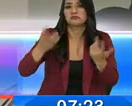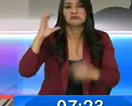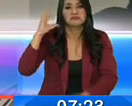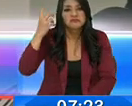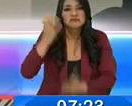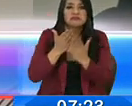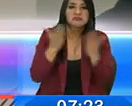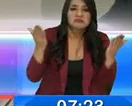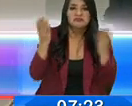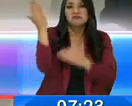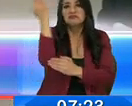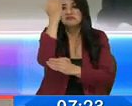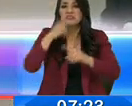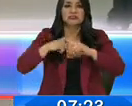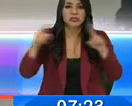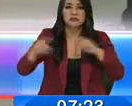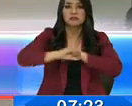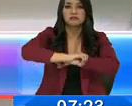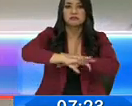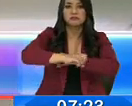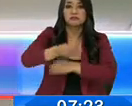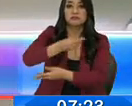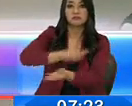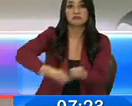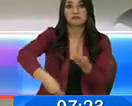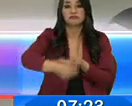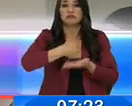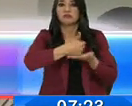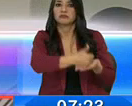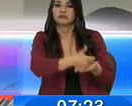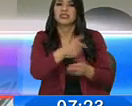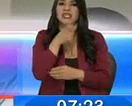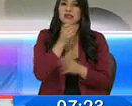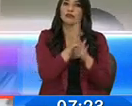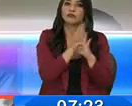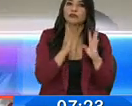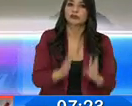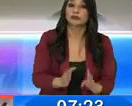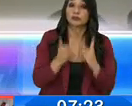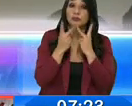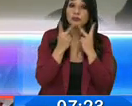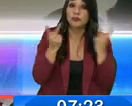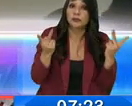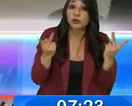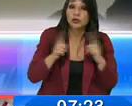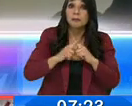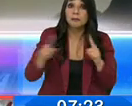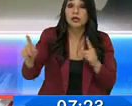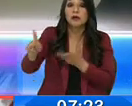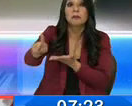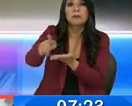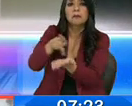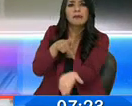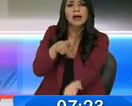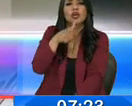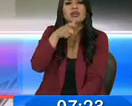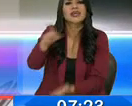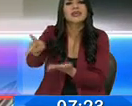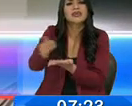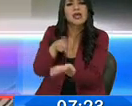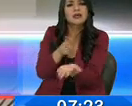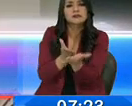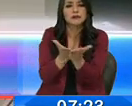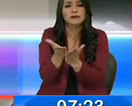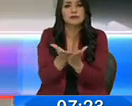digitales, los beneficiarios eran los funcionarios públicos, pero quienes pagaban por estos